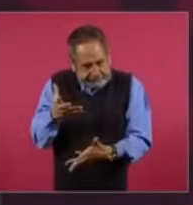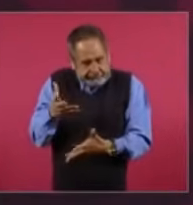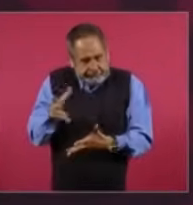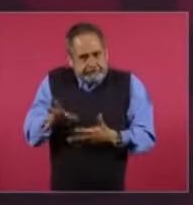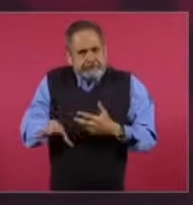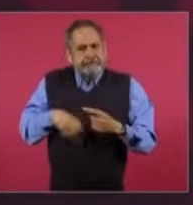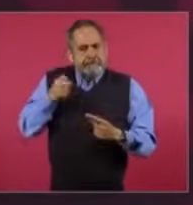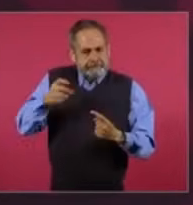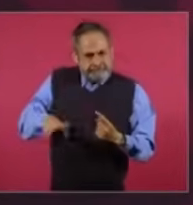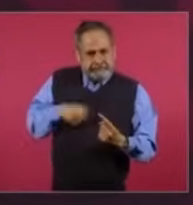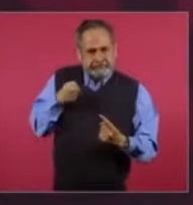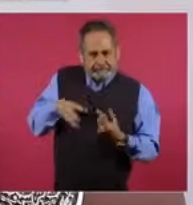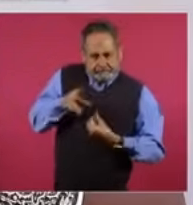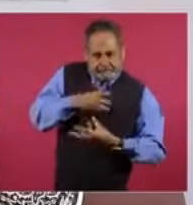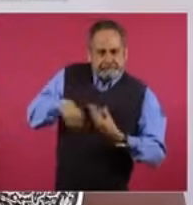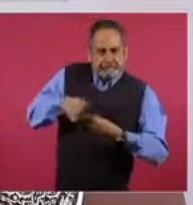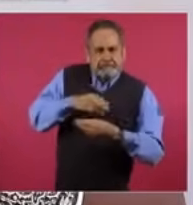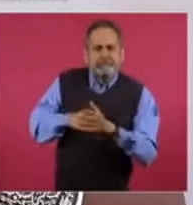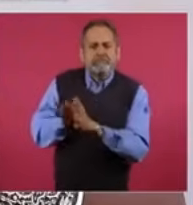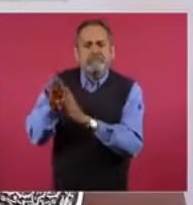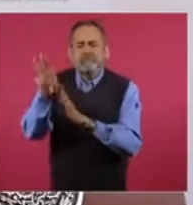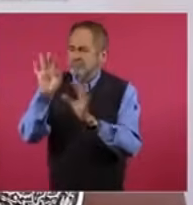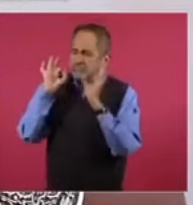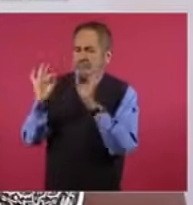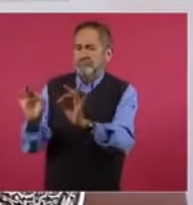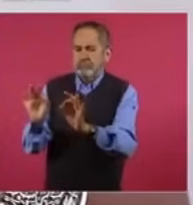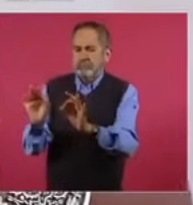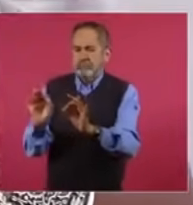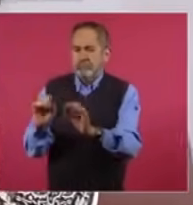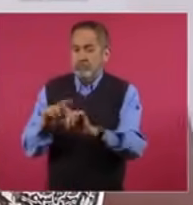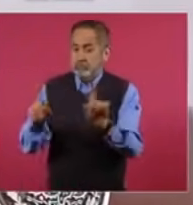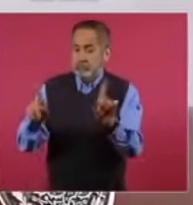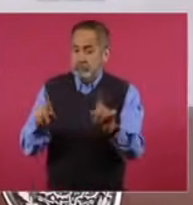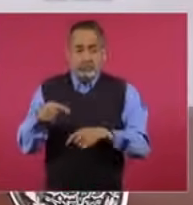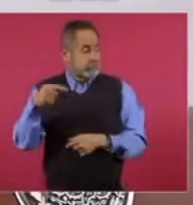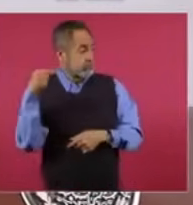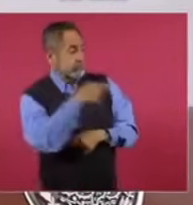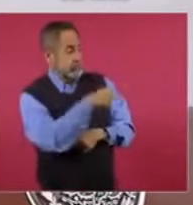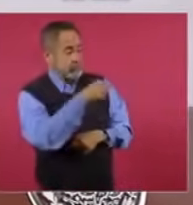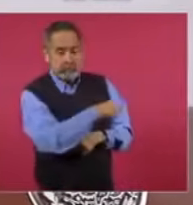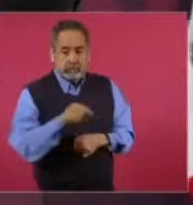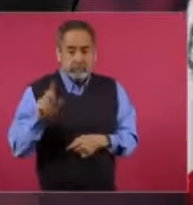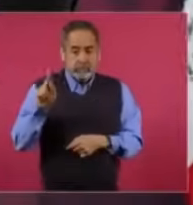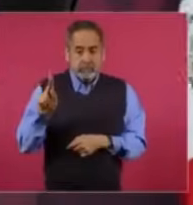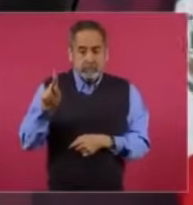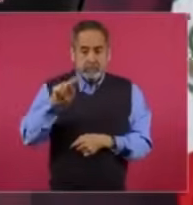Ah, pero el Poder Judicial sigue intacto,